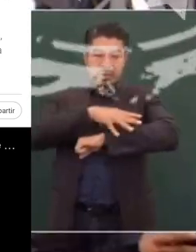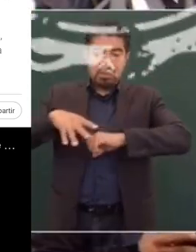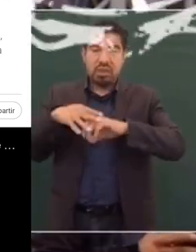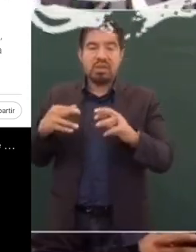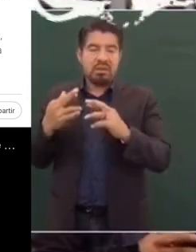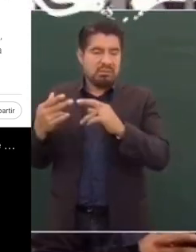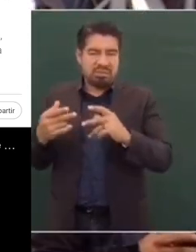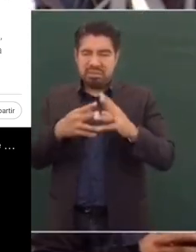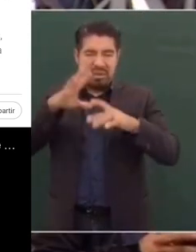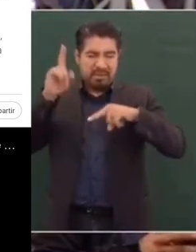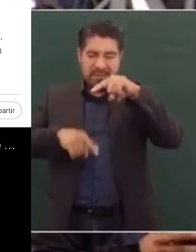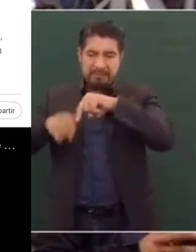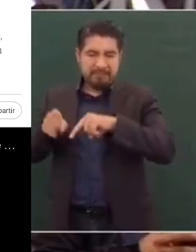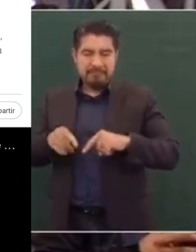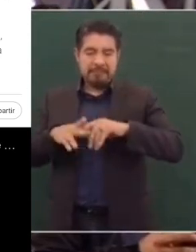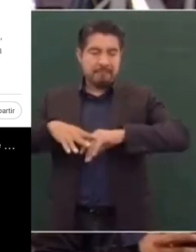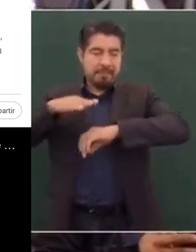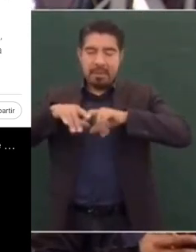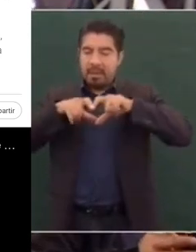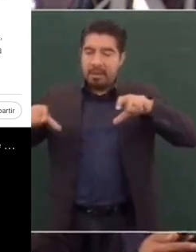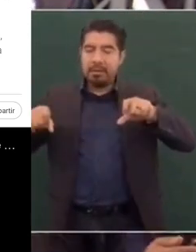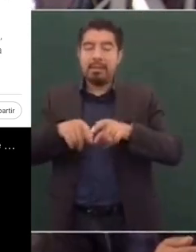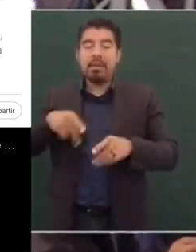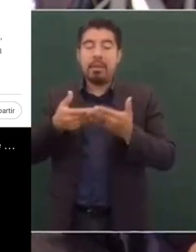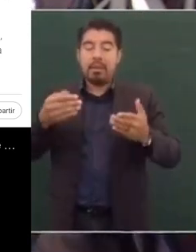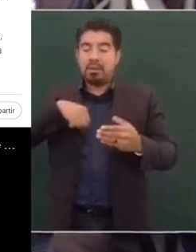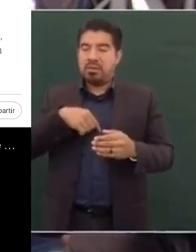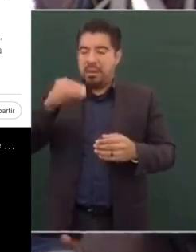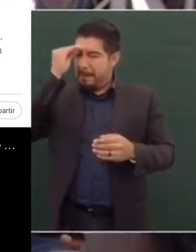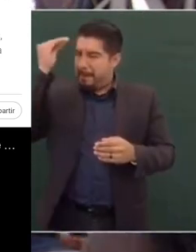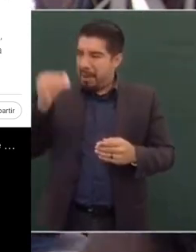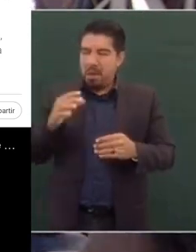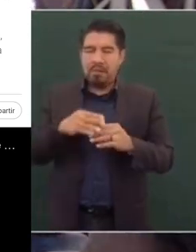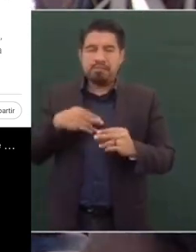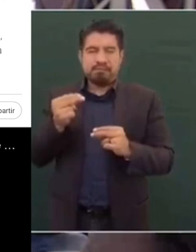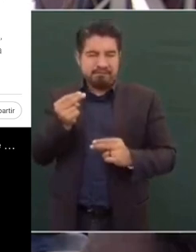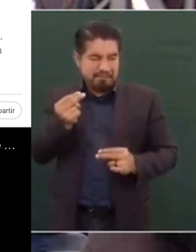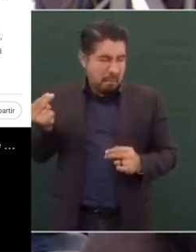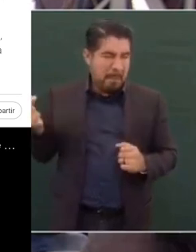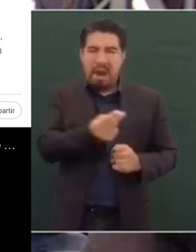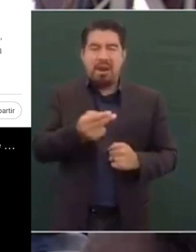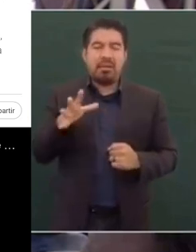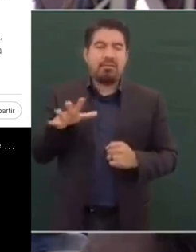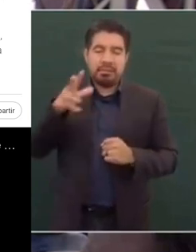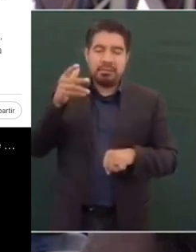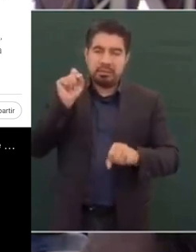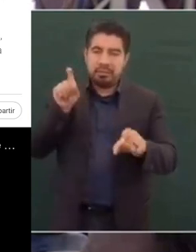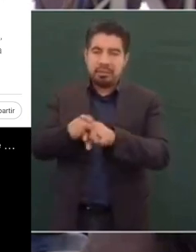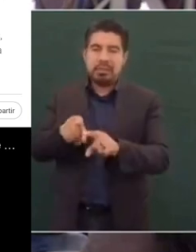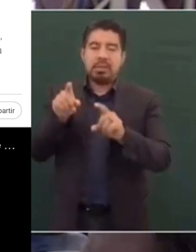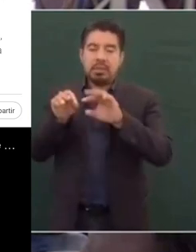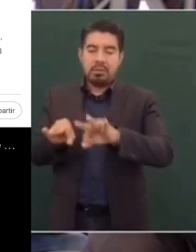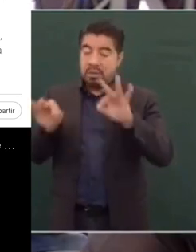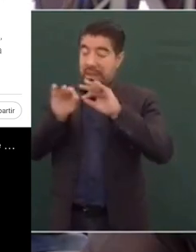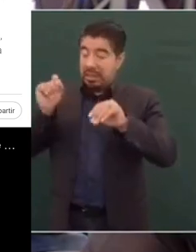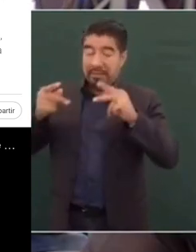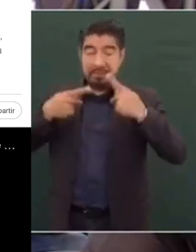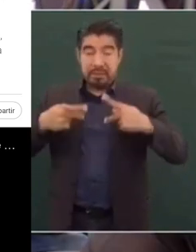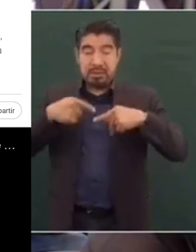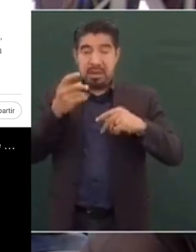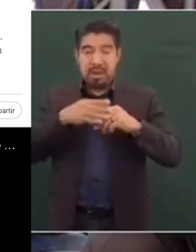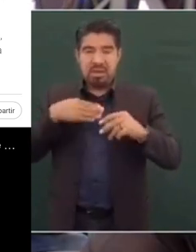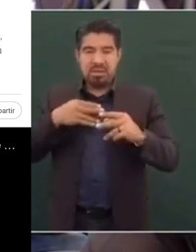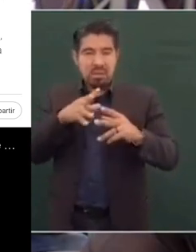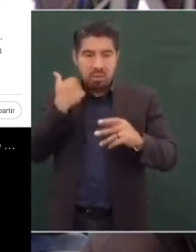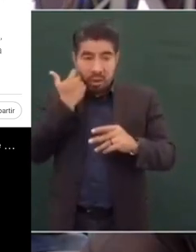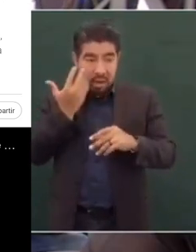la selva lacandona es una región donde ahorita, en este momento, presidente, se está viviendo una situación muy crítica de emergencia, donde incluso tenemos documentado casos donde personas han sido asesinadas por no